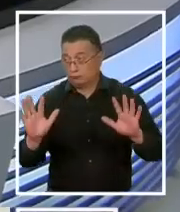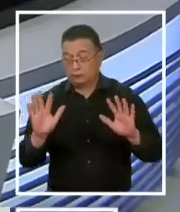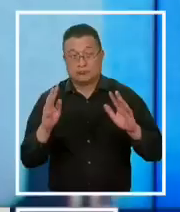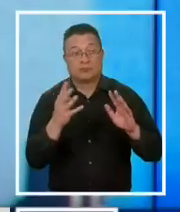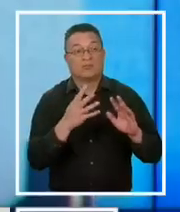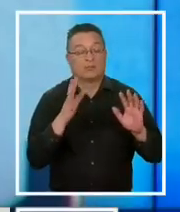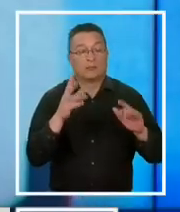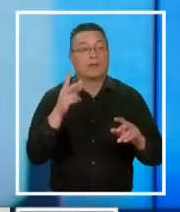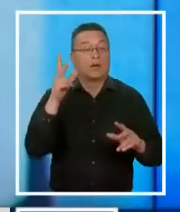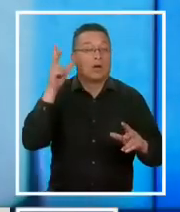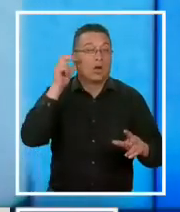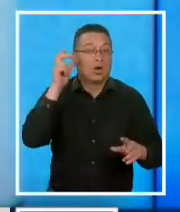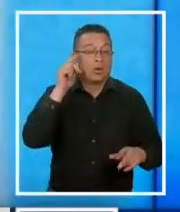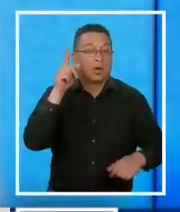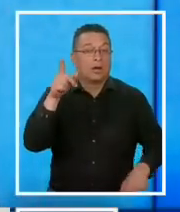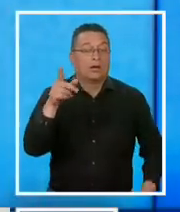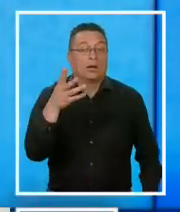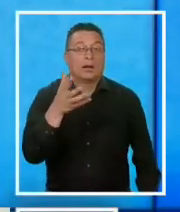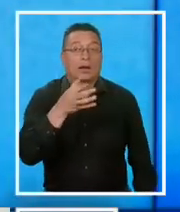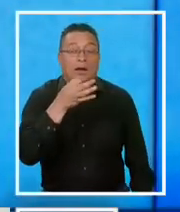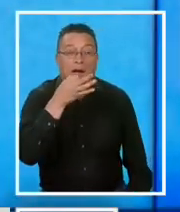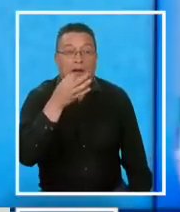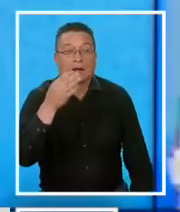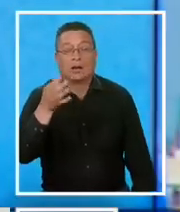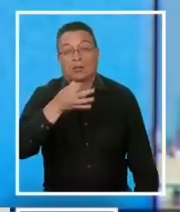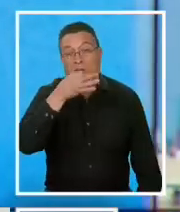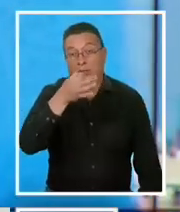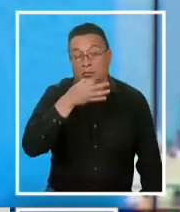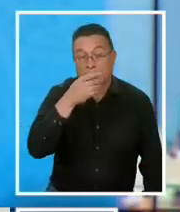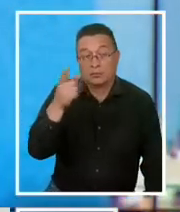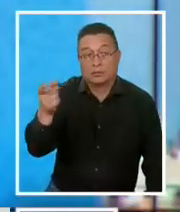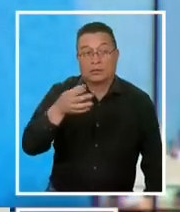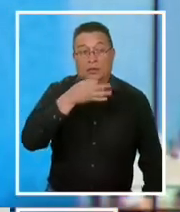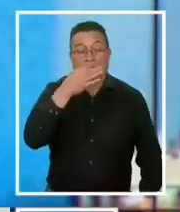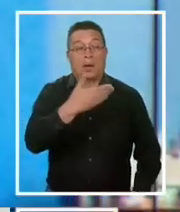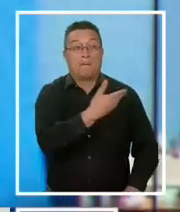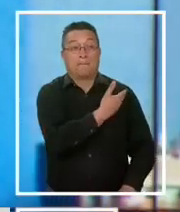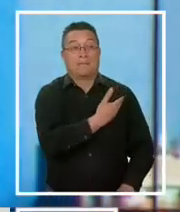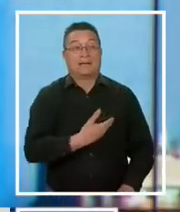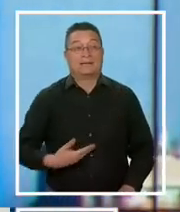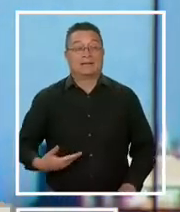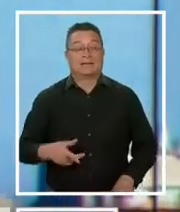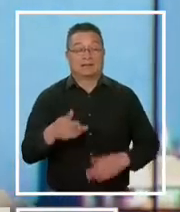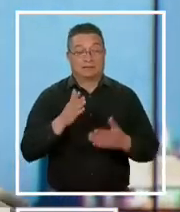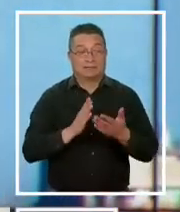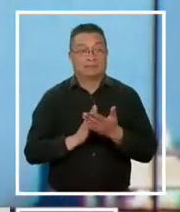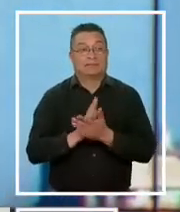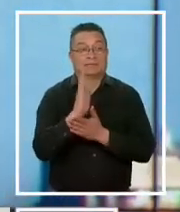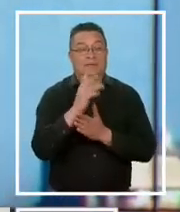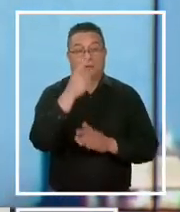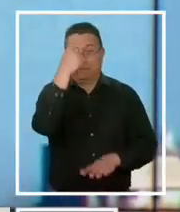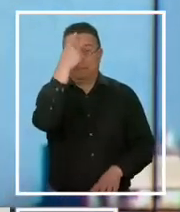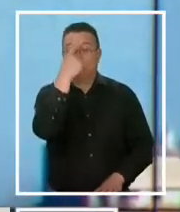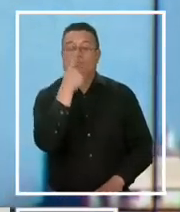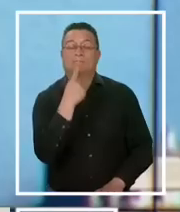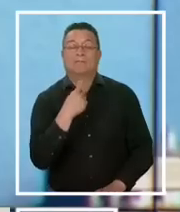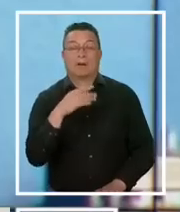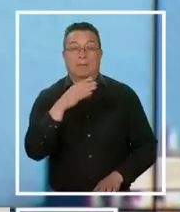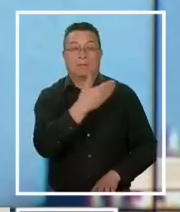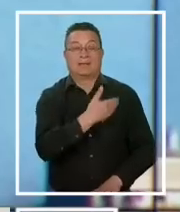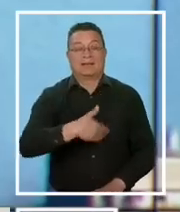a escuchar la siguiente declaraciones del discurso presidente en la inauguración del monumento del presidente